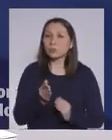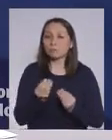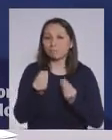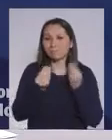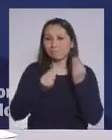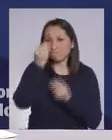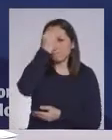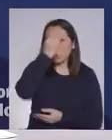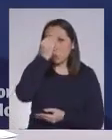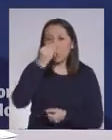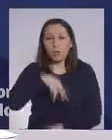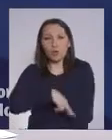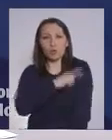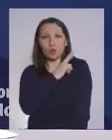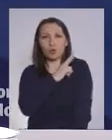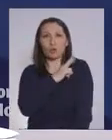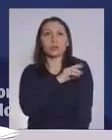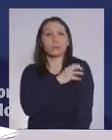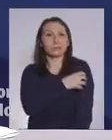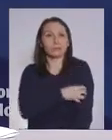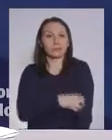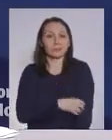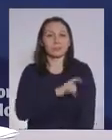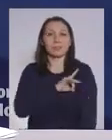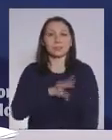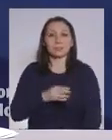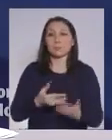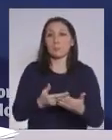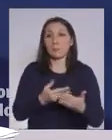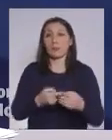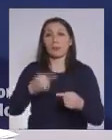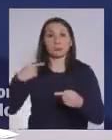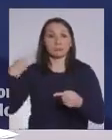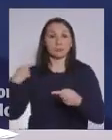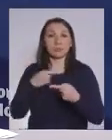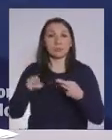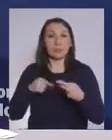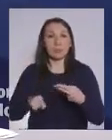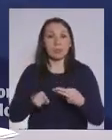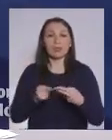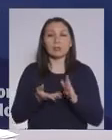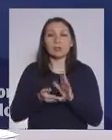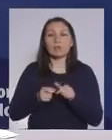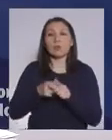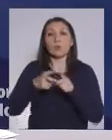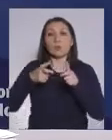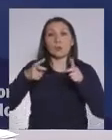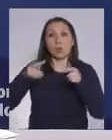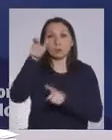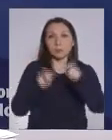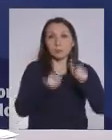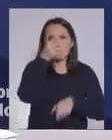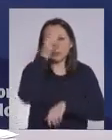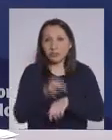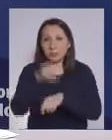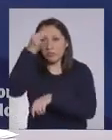las regiones del norte de chile donde en las últimas semanas habíamos tenido aumento de casos